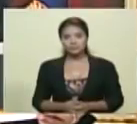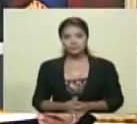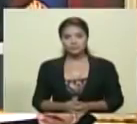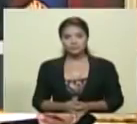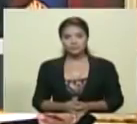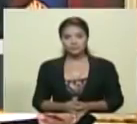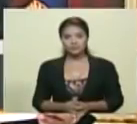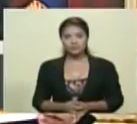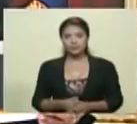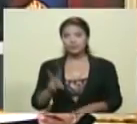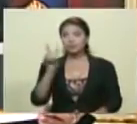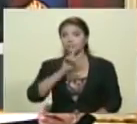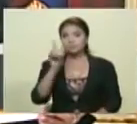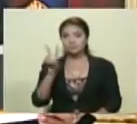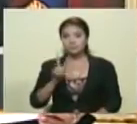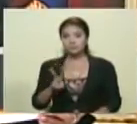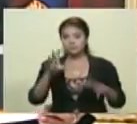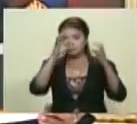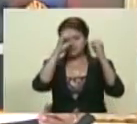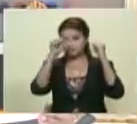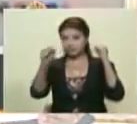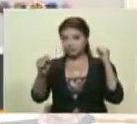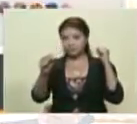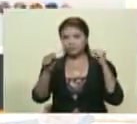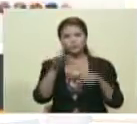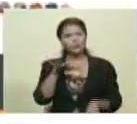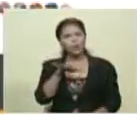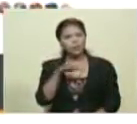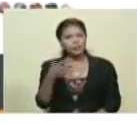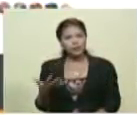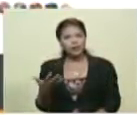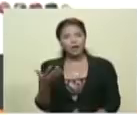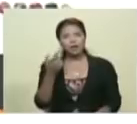De Venezuela, embajada, ¿dónde es esto? En Ucrania.